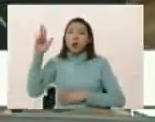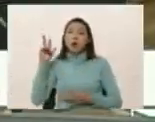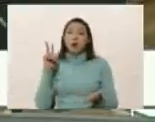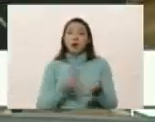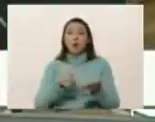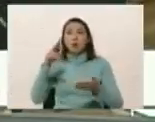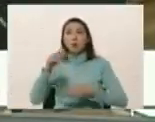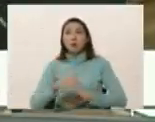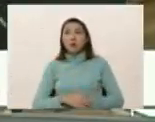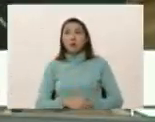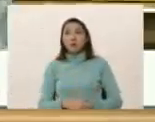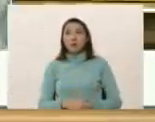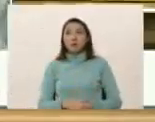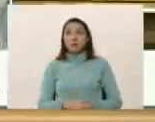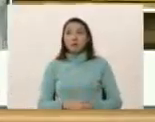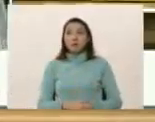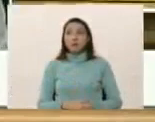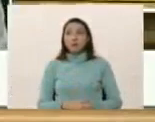aprobado